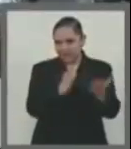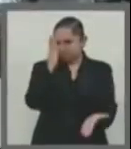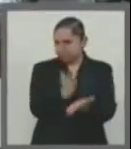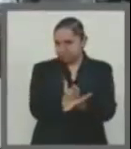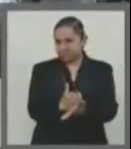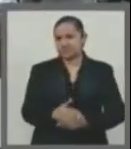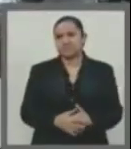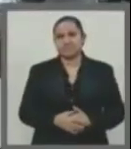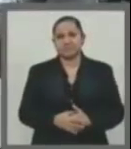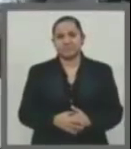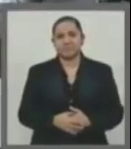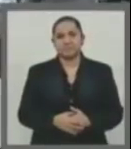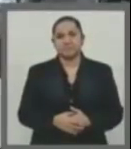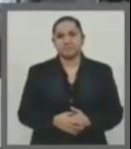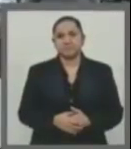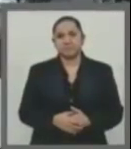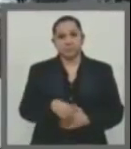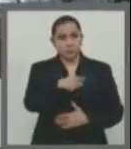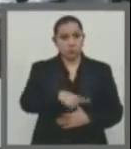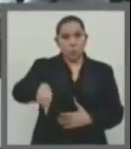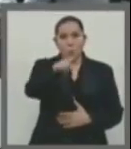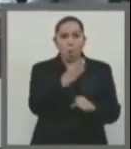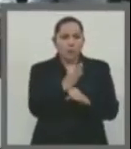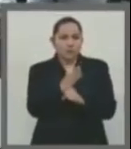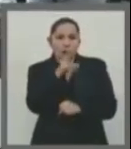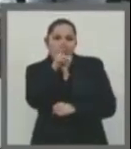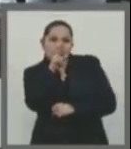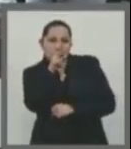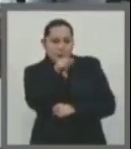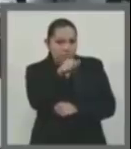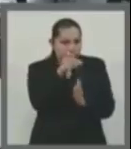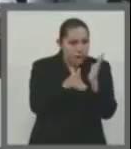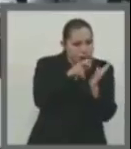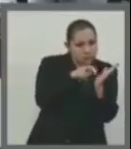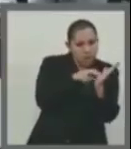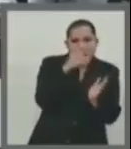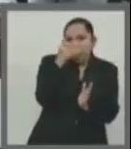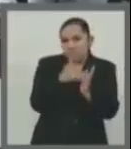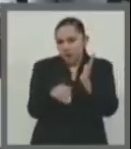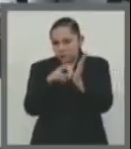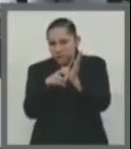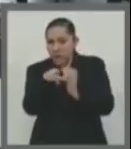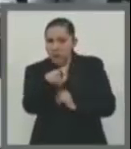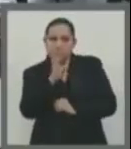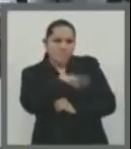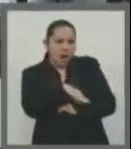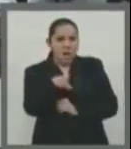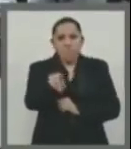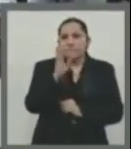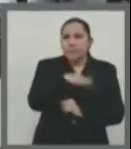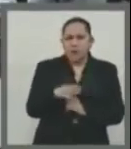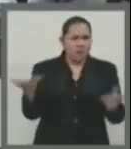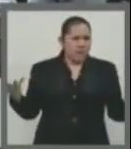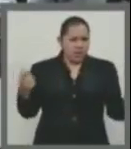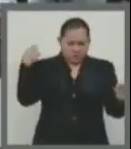Ahora resulta que les están muy preocupados por los detalles, pero no les preocupa, no les preocupó que